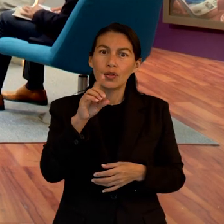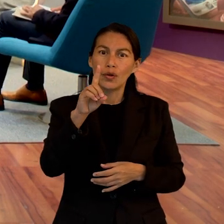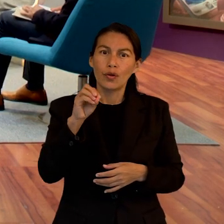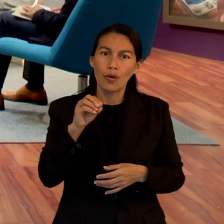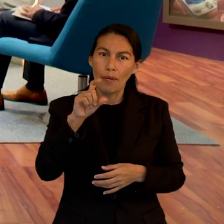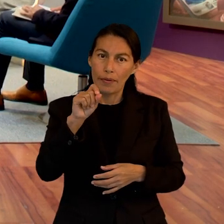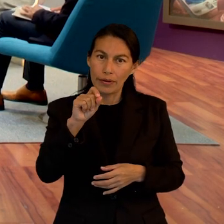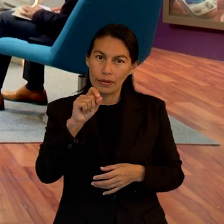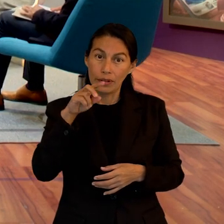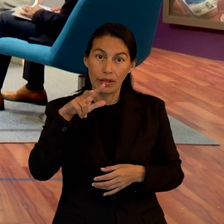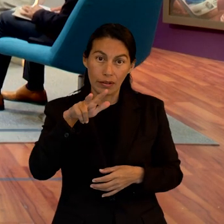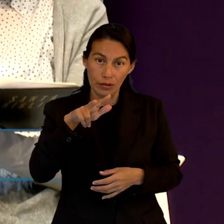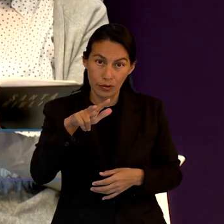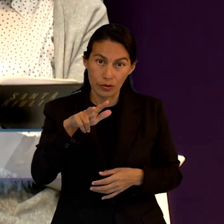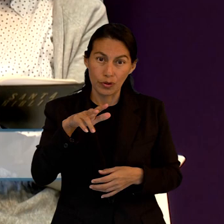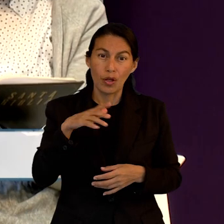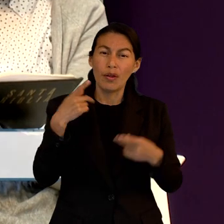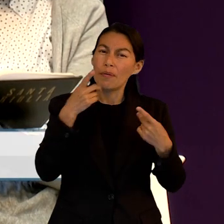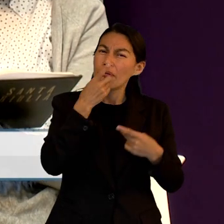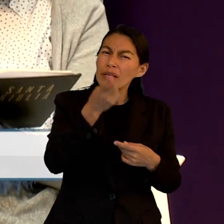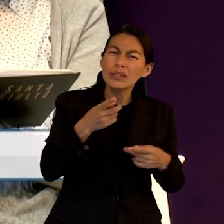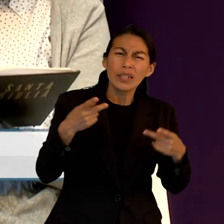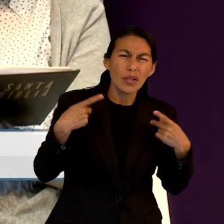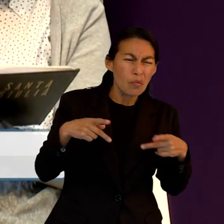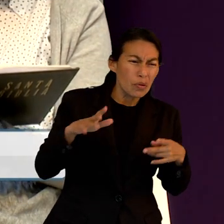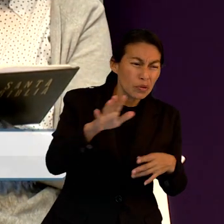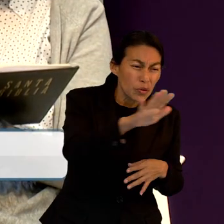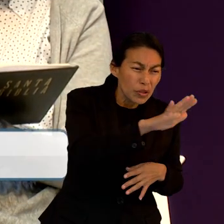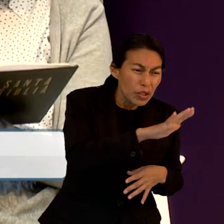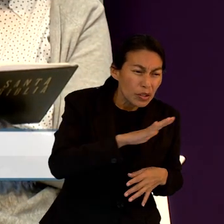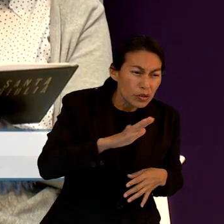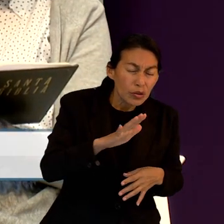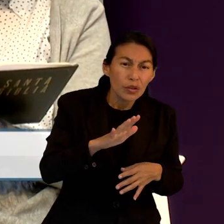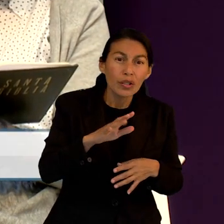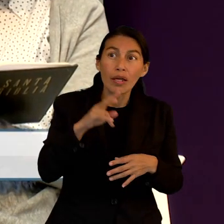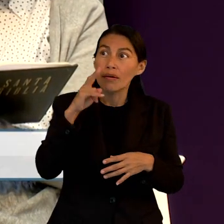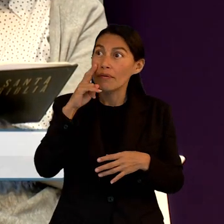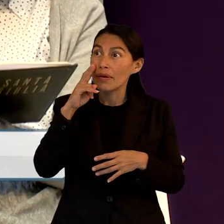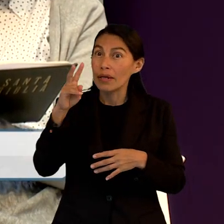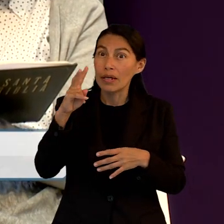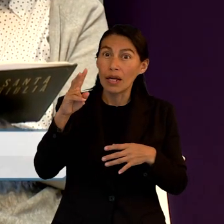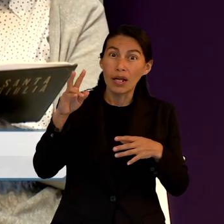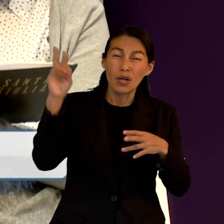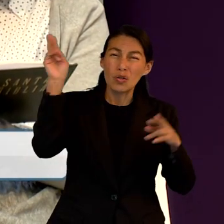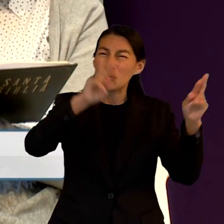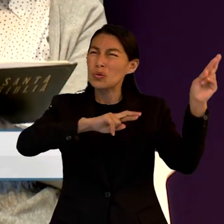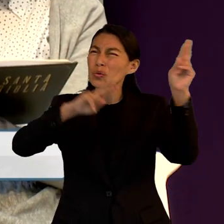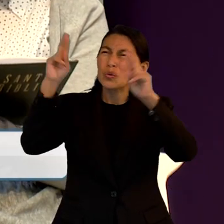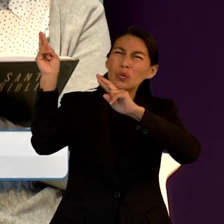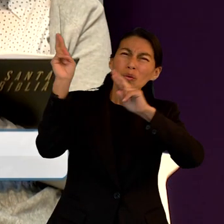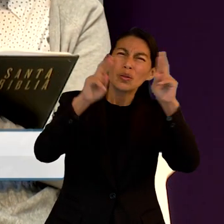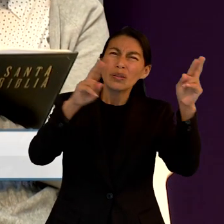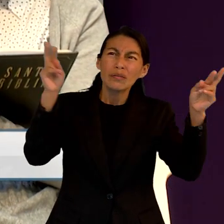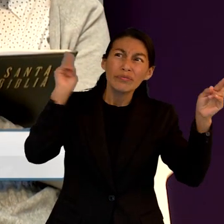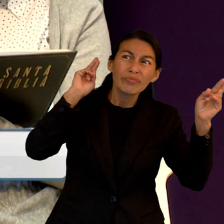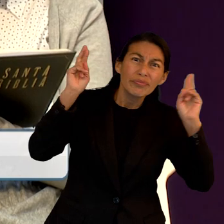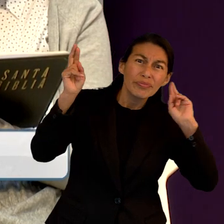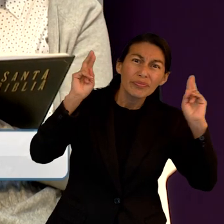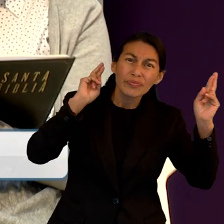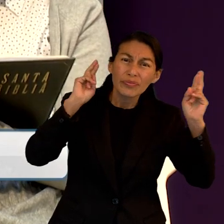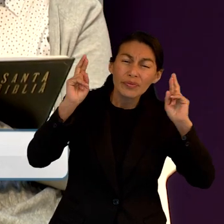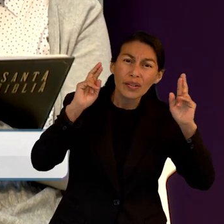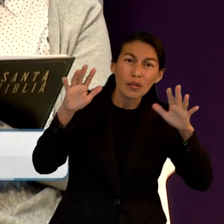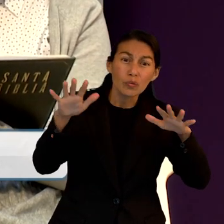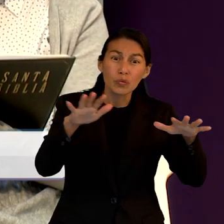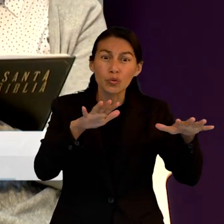2 20 y 18 dice todo el pueblo observaba el estruendo y los relámpagos y el sonido de las bocinas